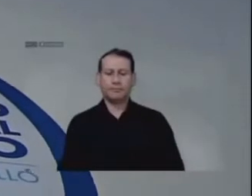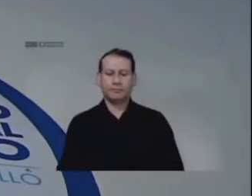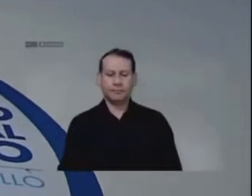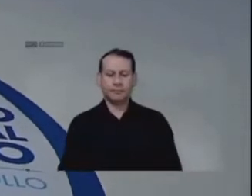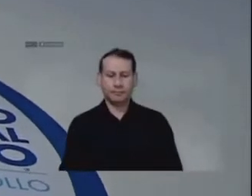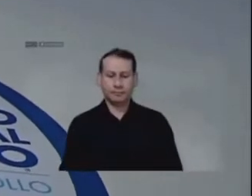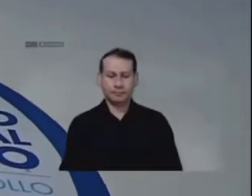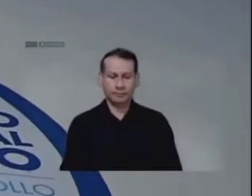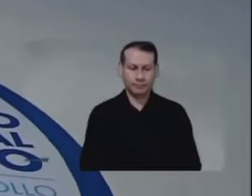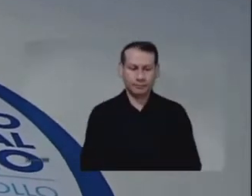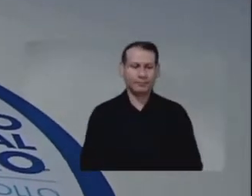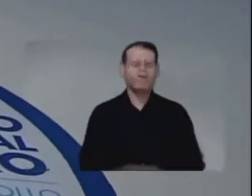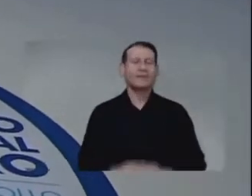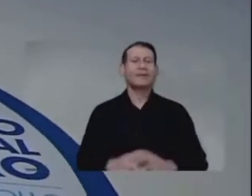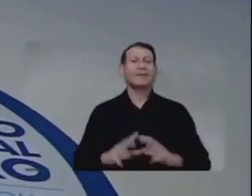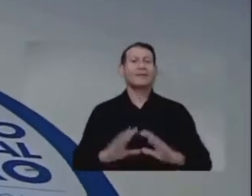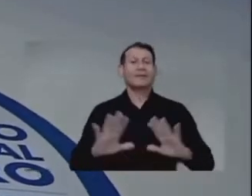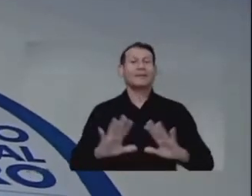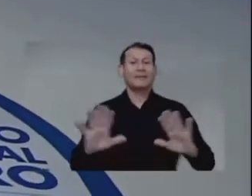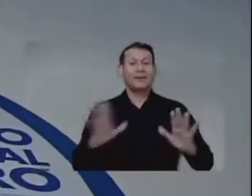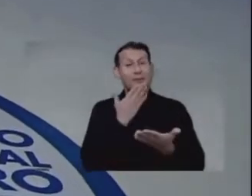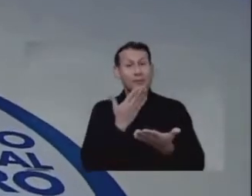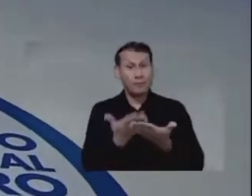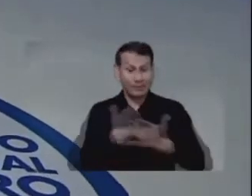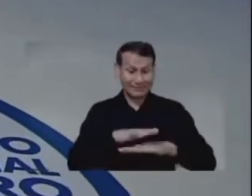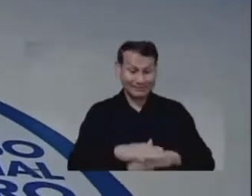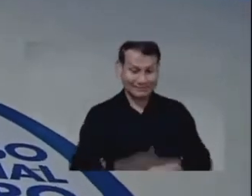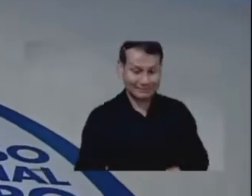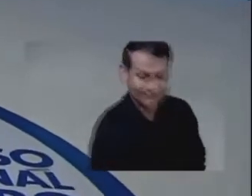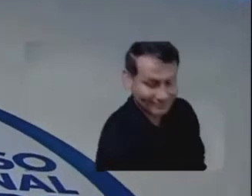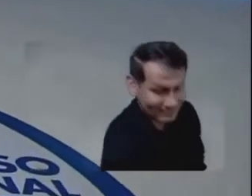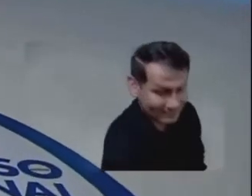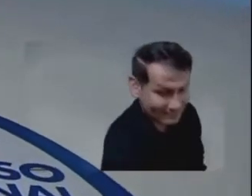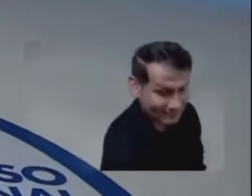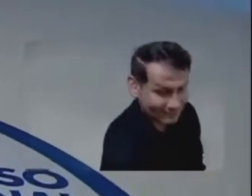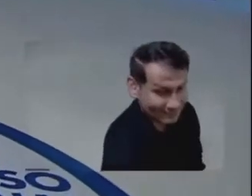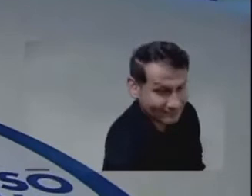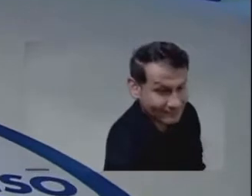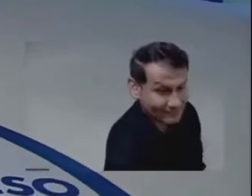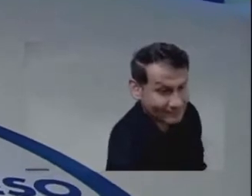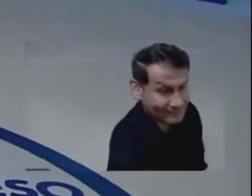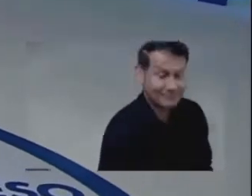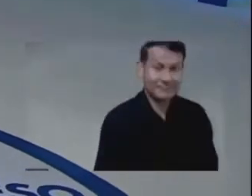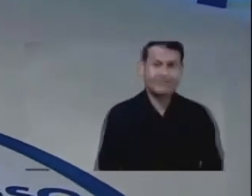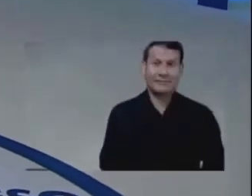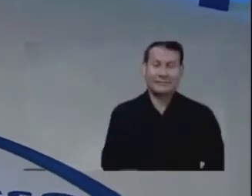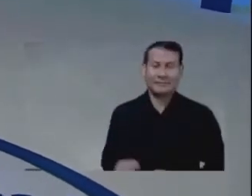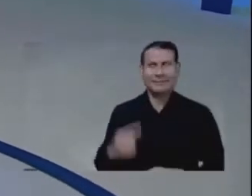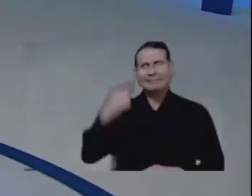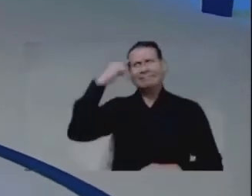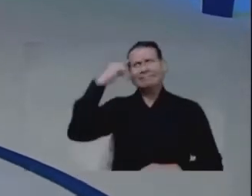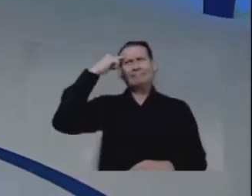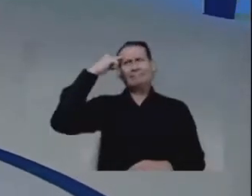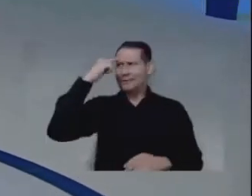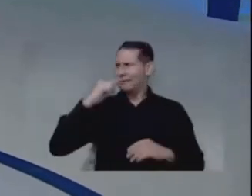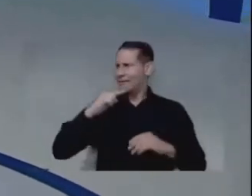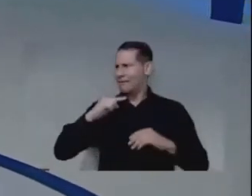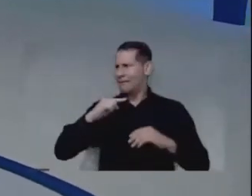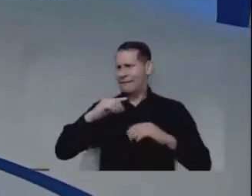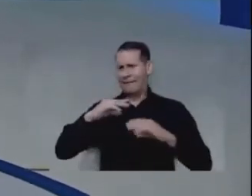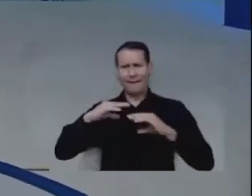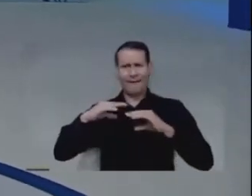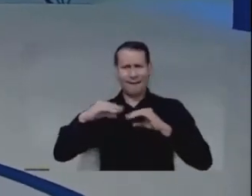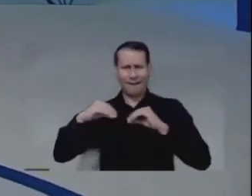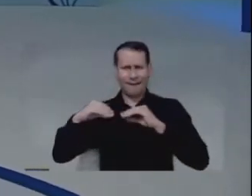Listo, muy buenas tardes para todos. Precisamente estaba pensando hoy que con este grupo de panelistas tenemos el gran reto de